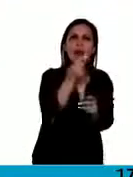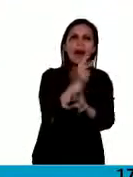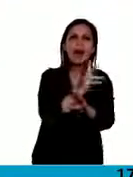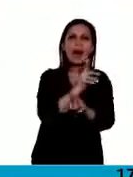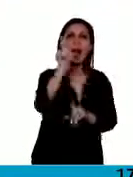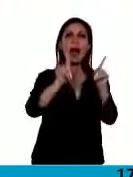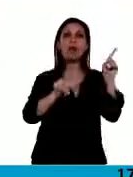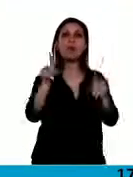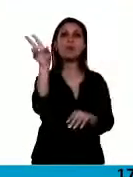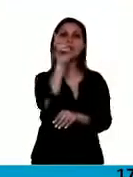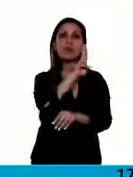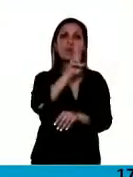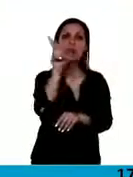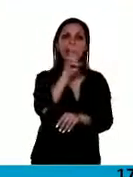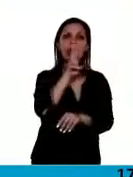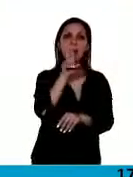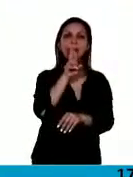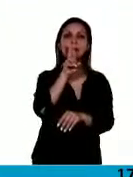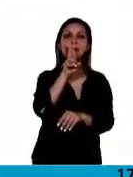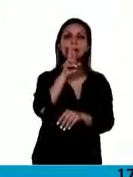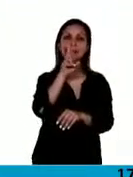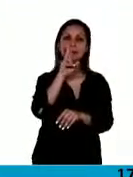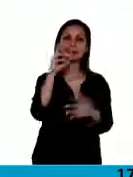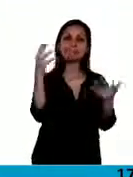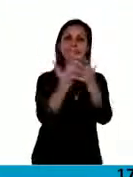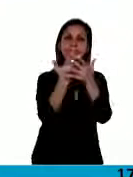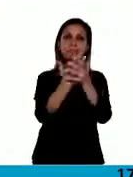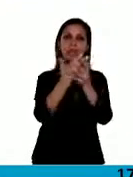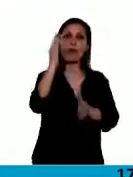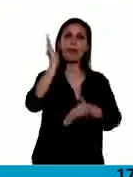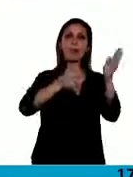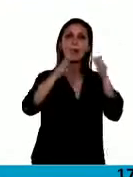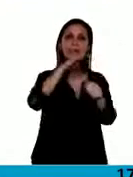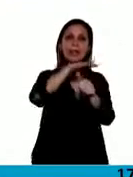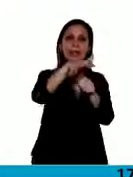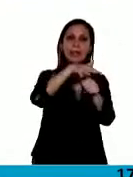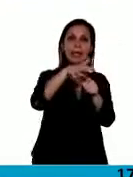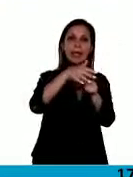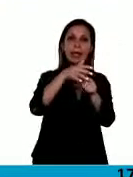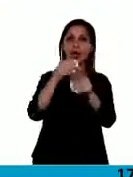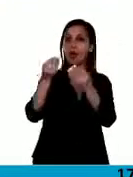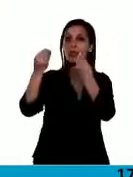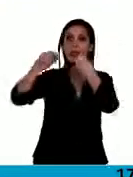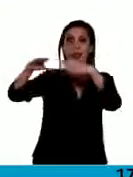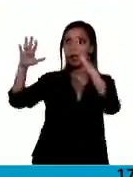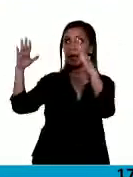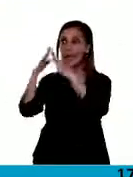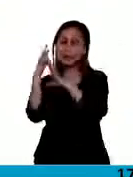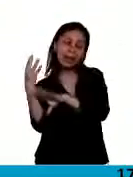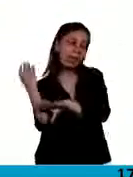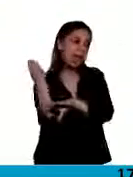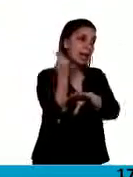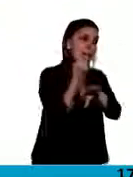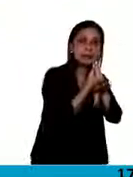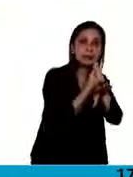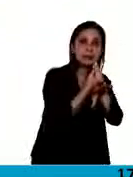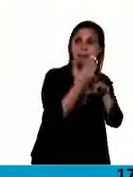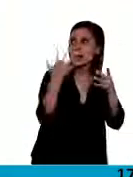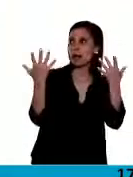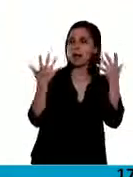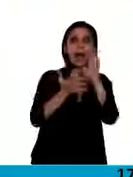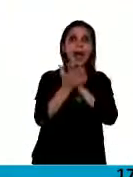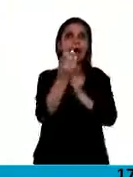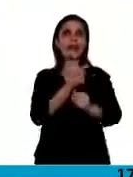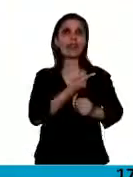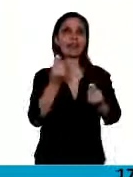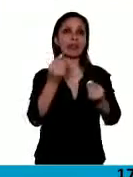que son víctimas de violencia de género, que han tenido que escapar de sus casas en el medio del aislamiento porque no tenían otra